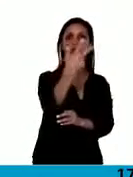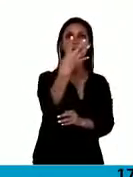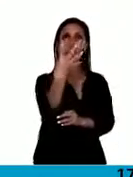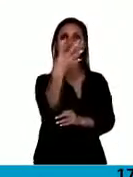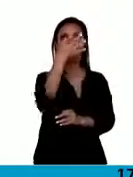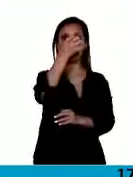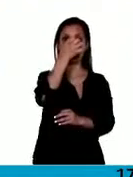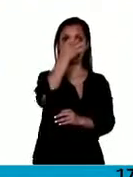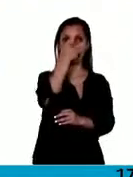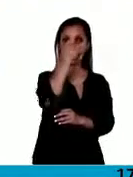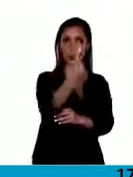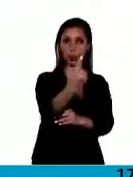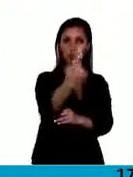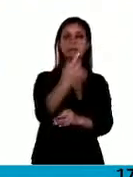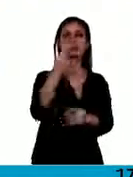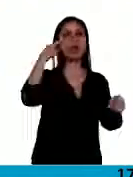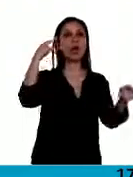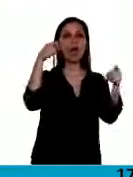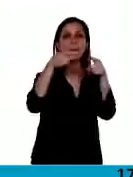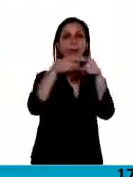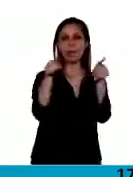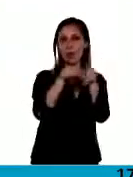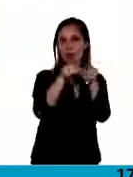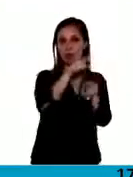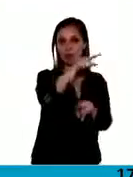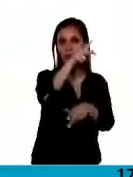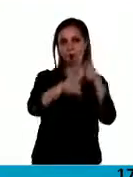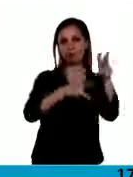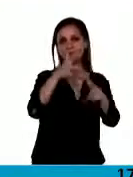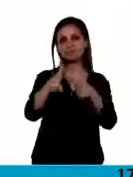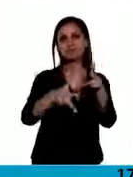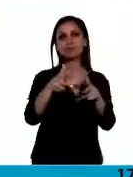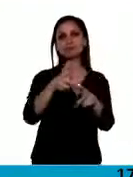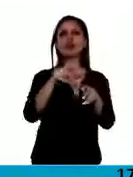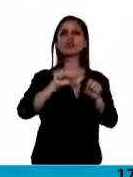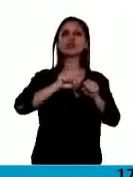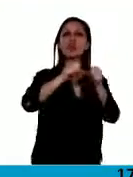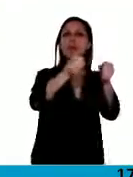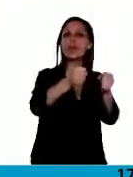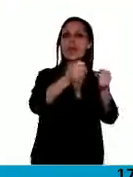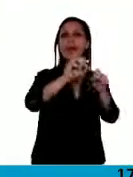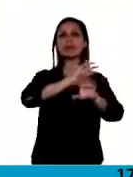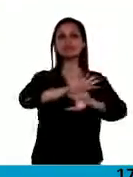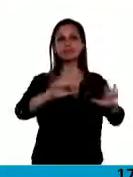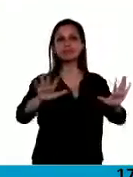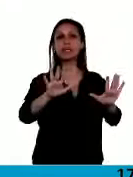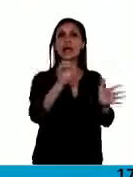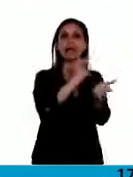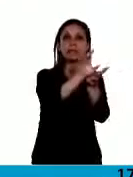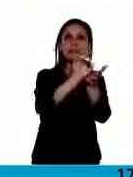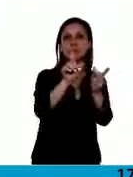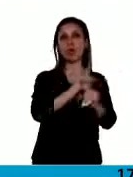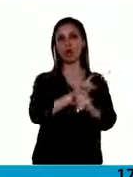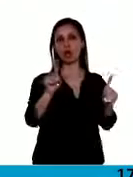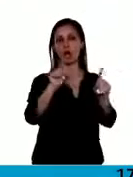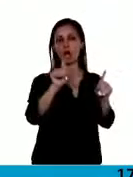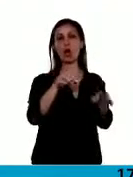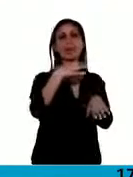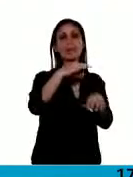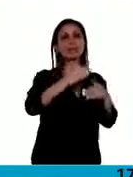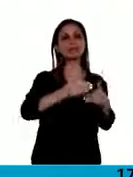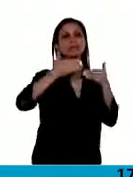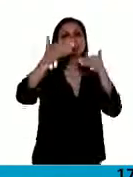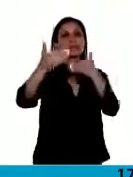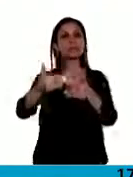2634/2021, que tiene como objetivo lo que usted describía, suspender cualquier tipo de acción por 180 días en